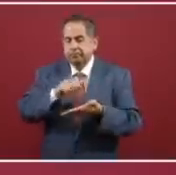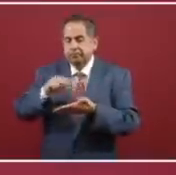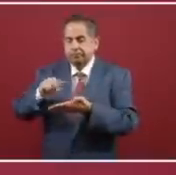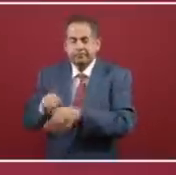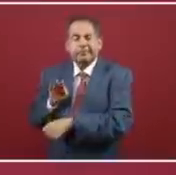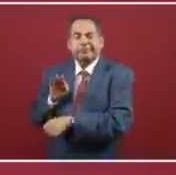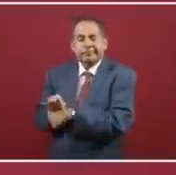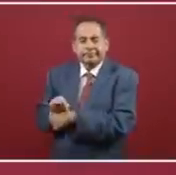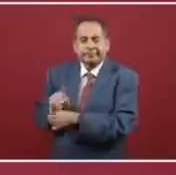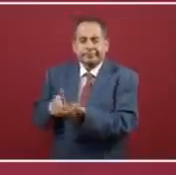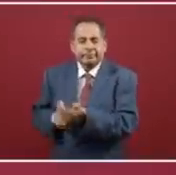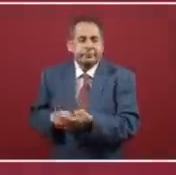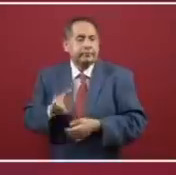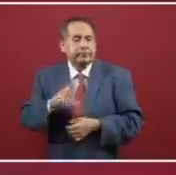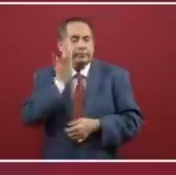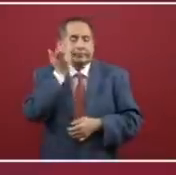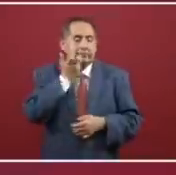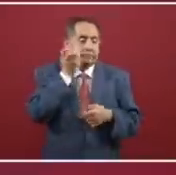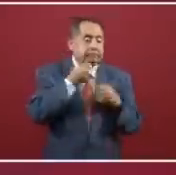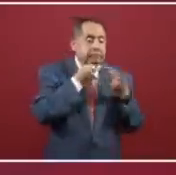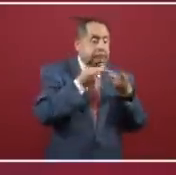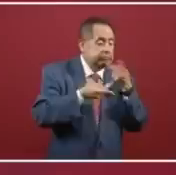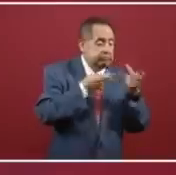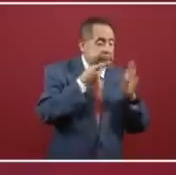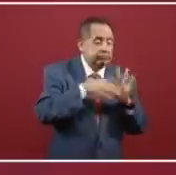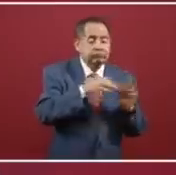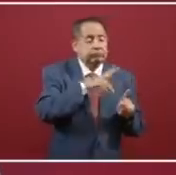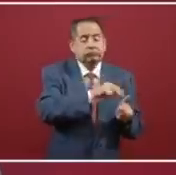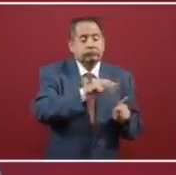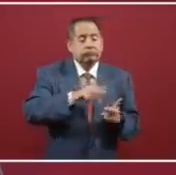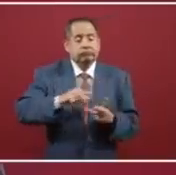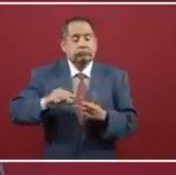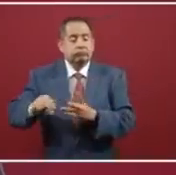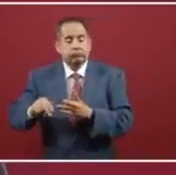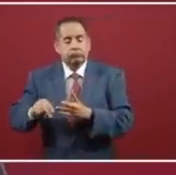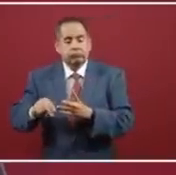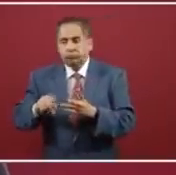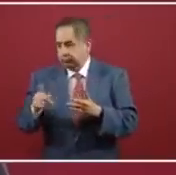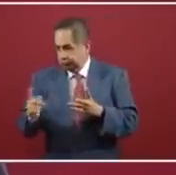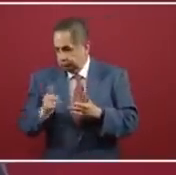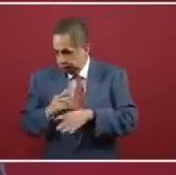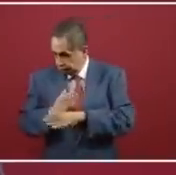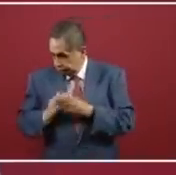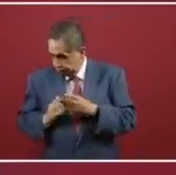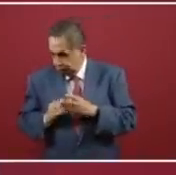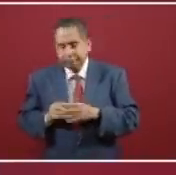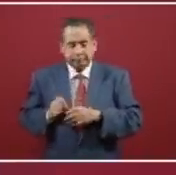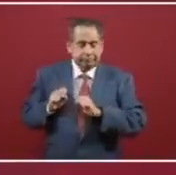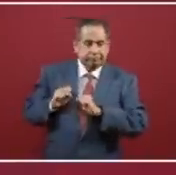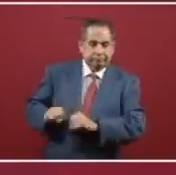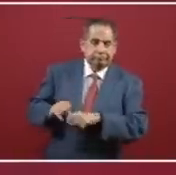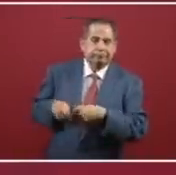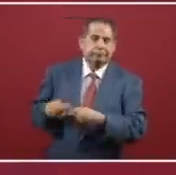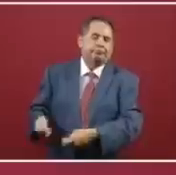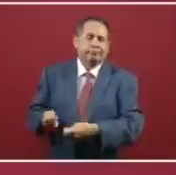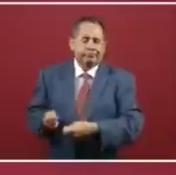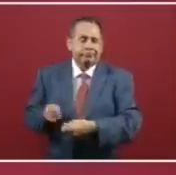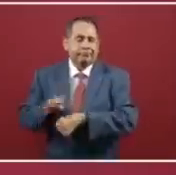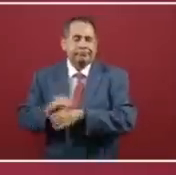con argucias a los que no convenían